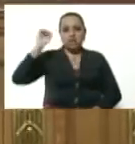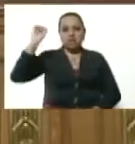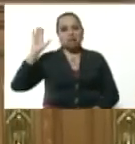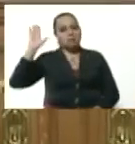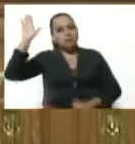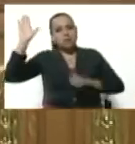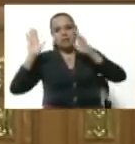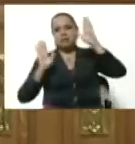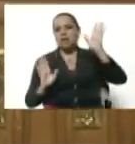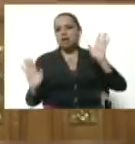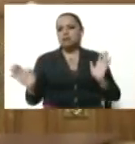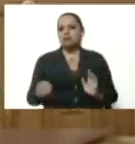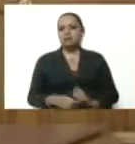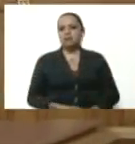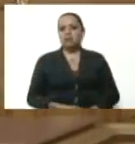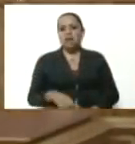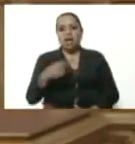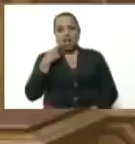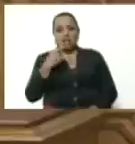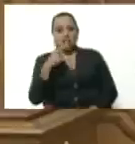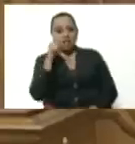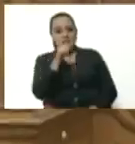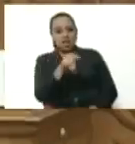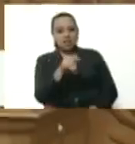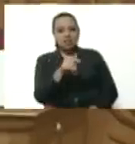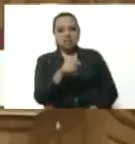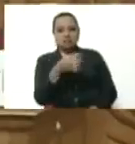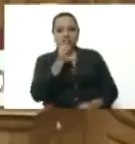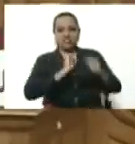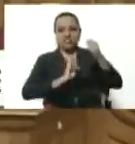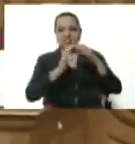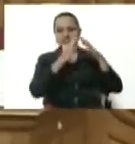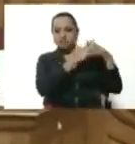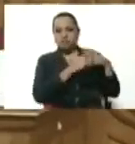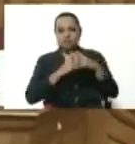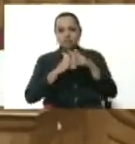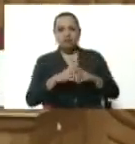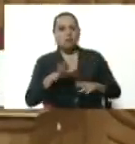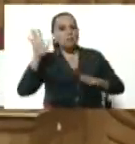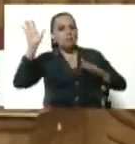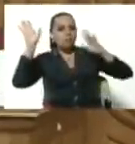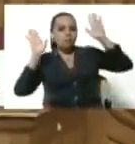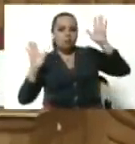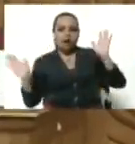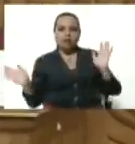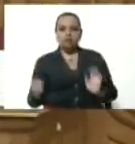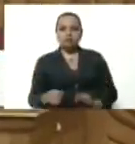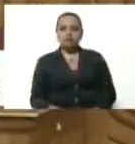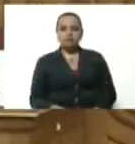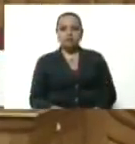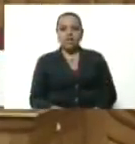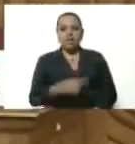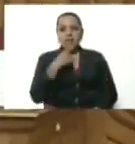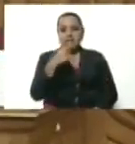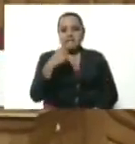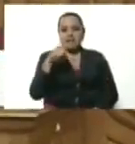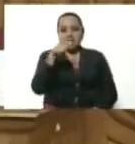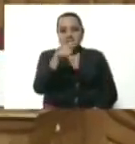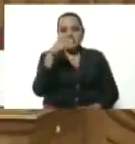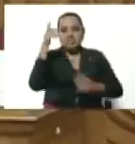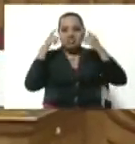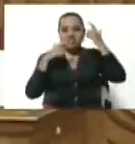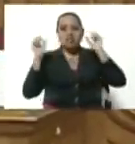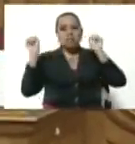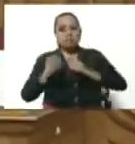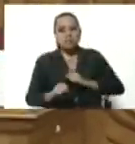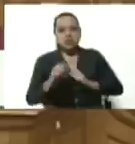las dos manos. Que las acusen de ser antiimperialistas, levanten las dos manos. Que las acusen de ser chavistas,